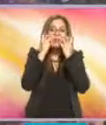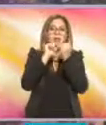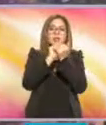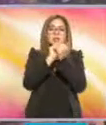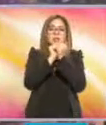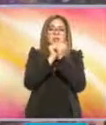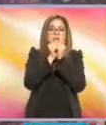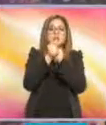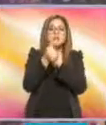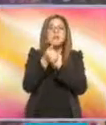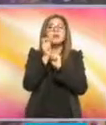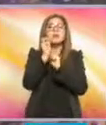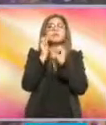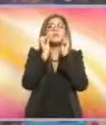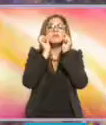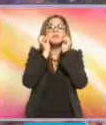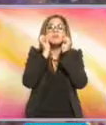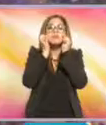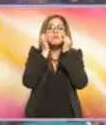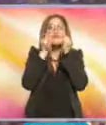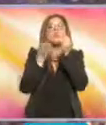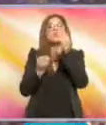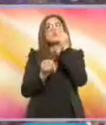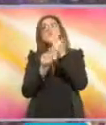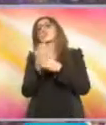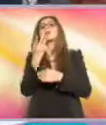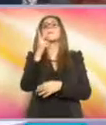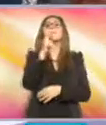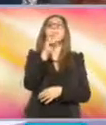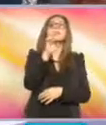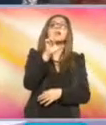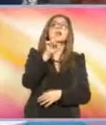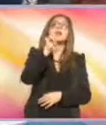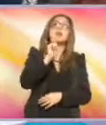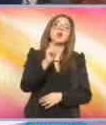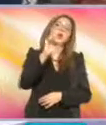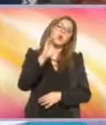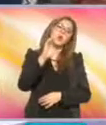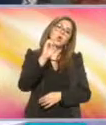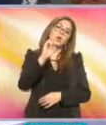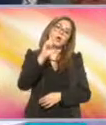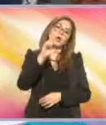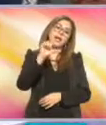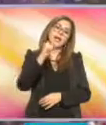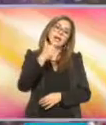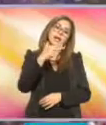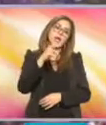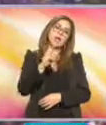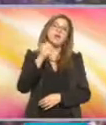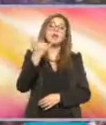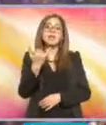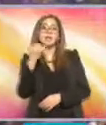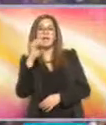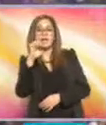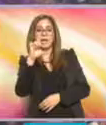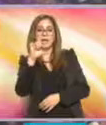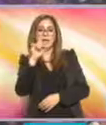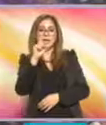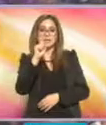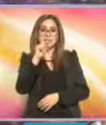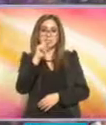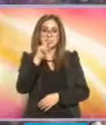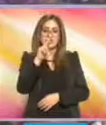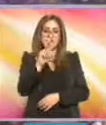el fibroblasto para que empiece a generar otra vez fibras de colágeno y de elastina. Entonces se pusieron a prueba este producto que